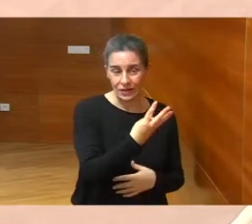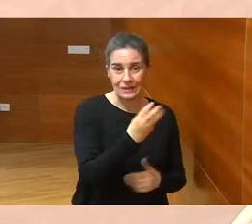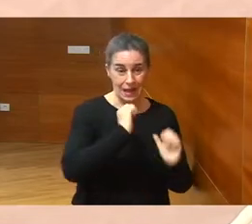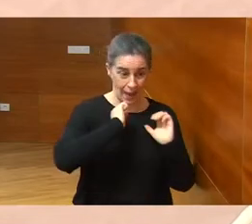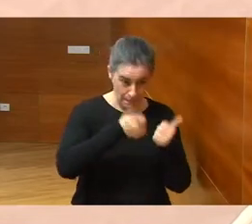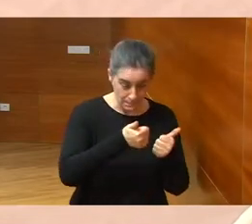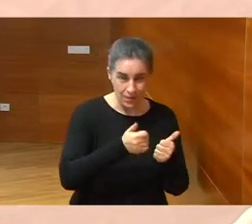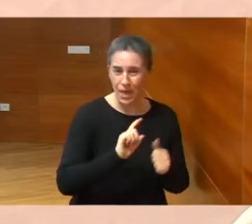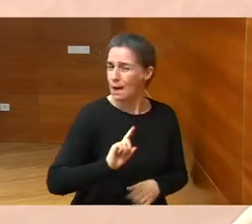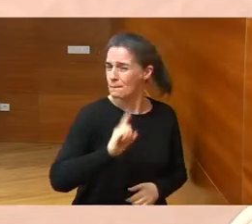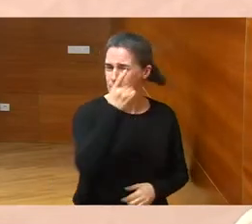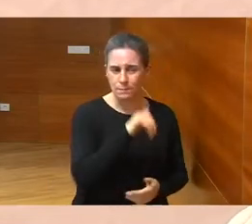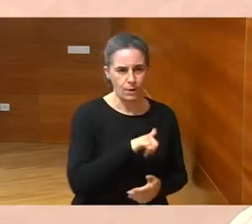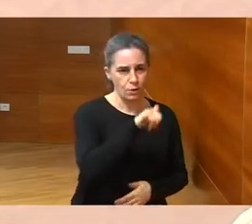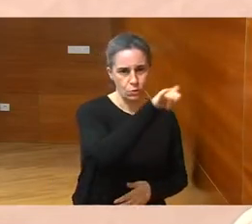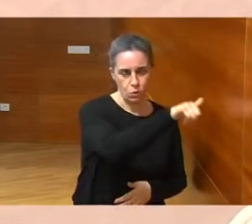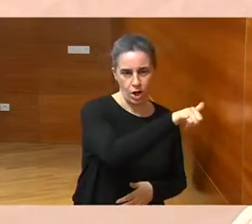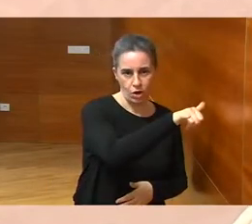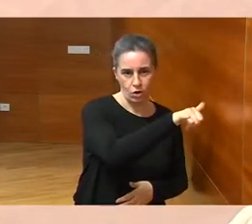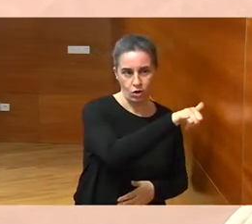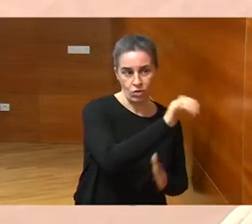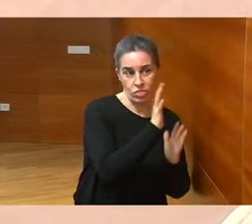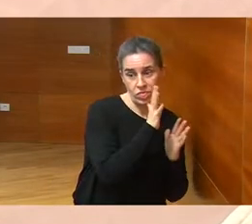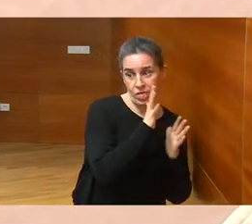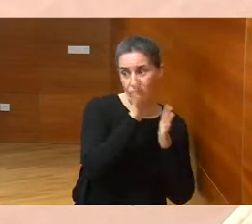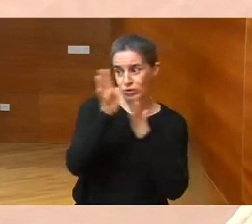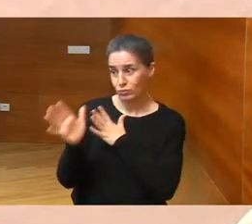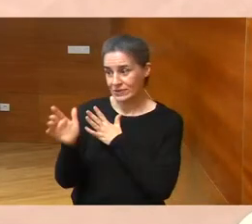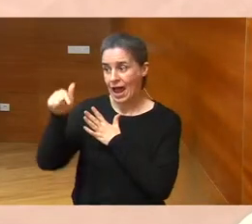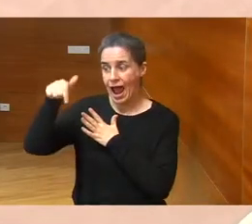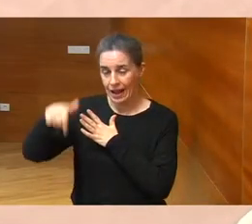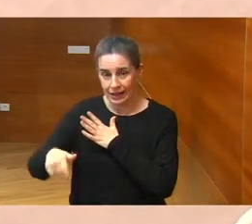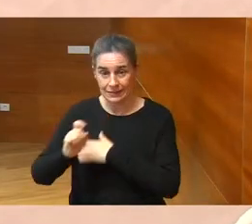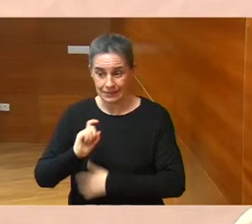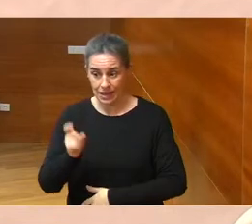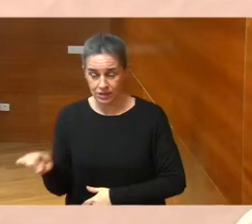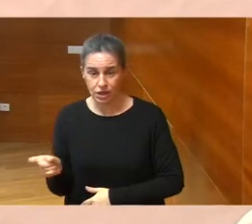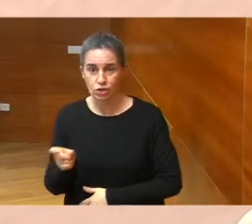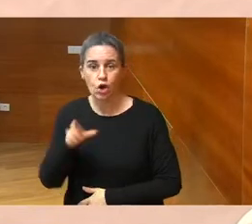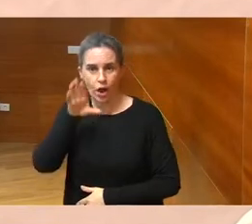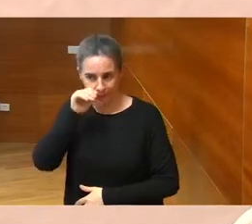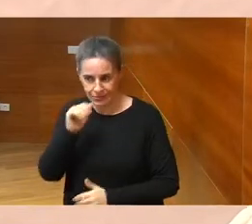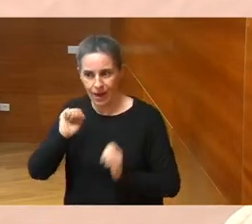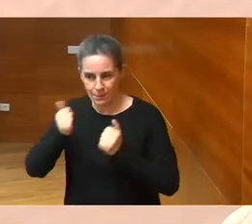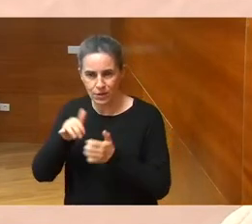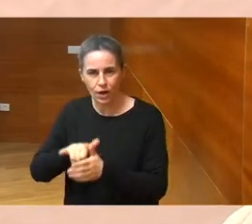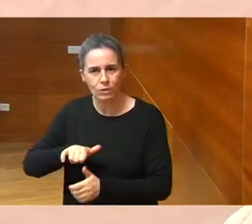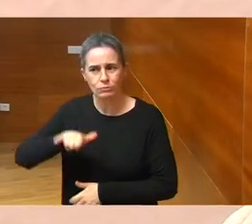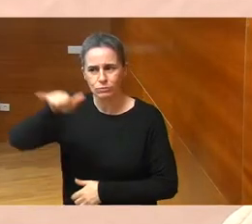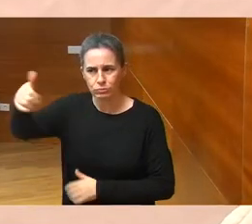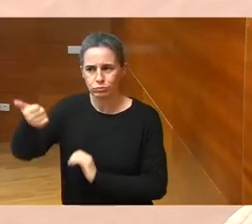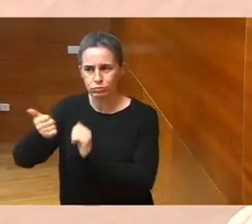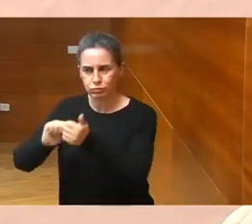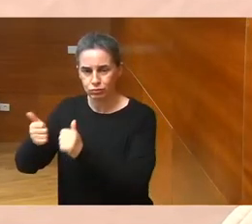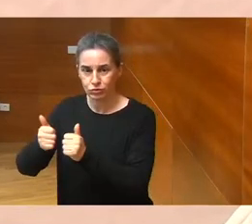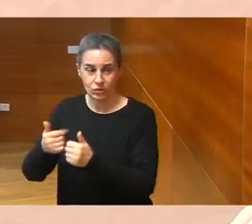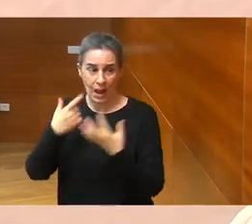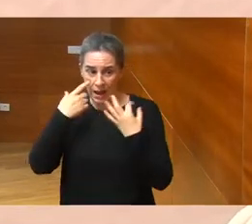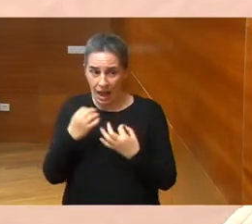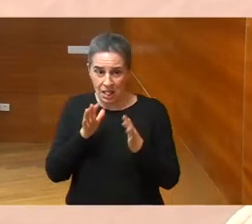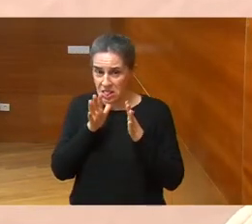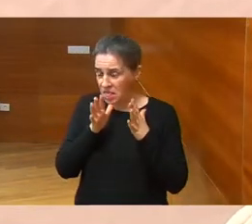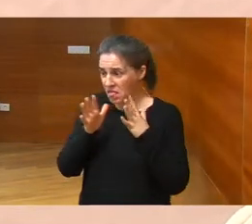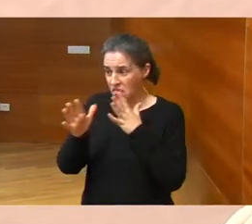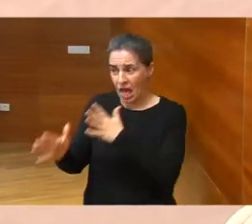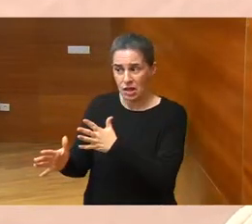estaba Elisa a os mandos de avioneta realmente de sanos en aquella altura es un tiempo